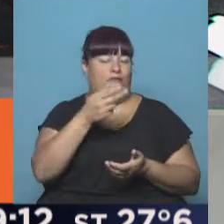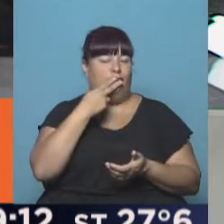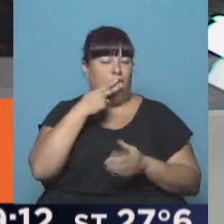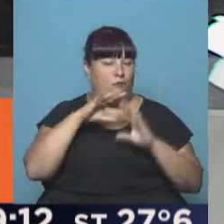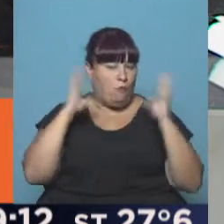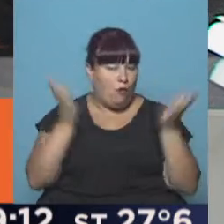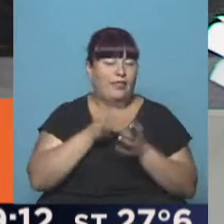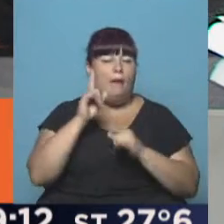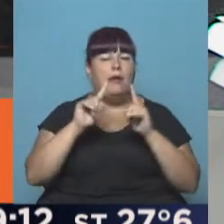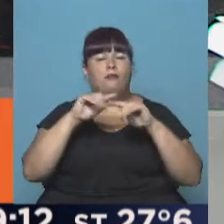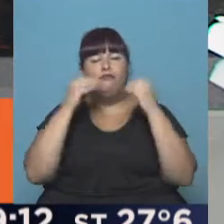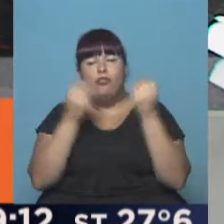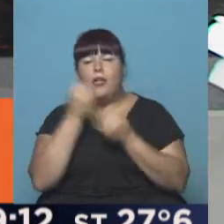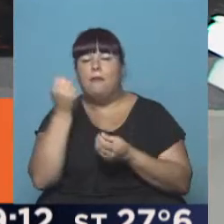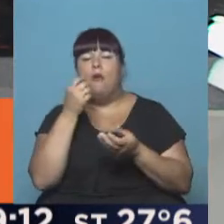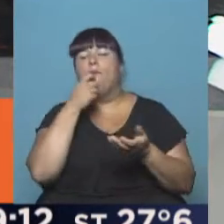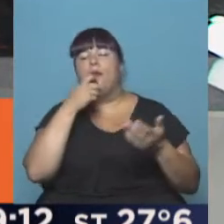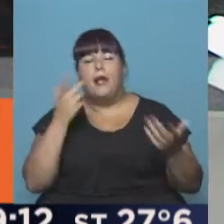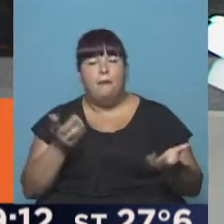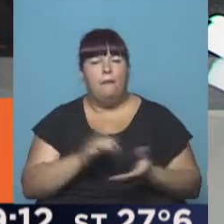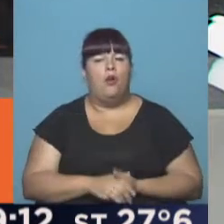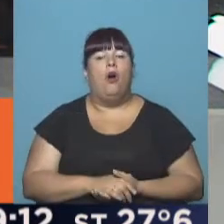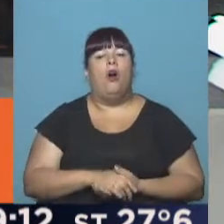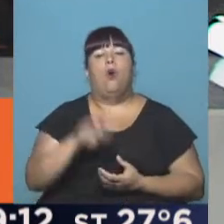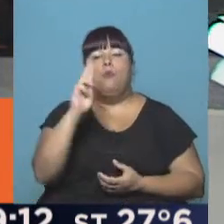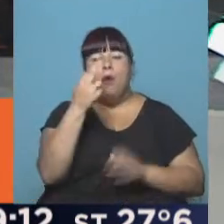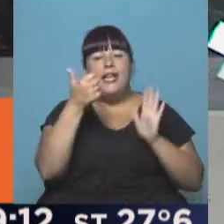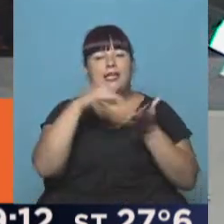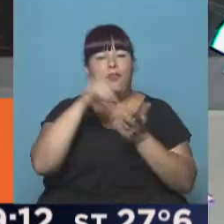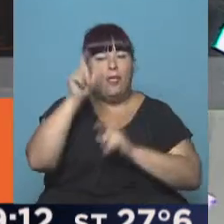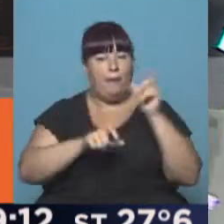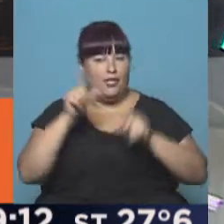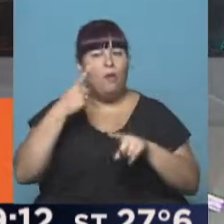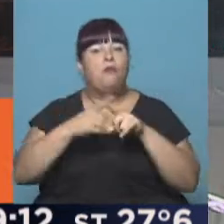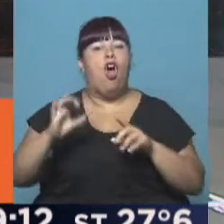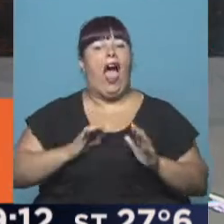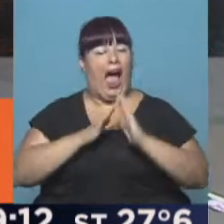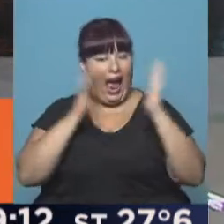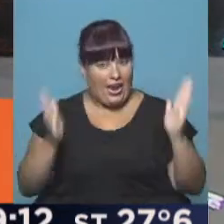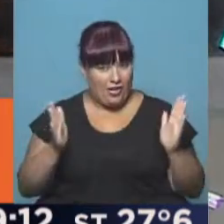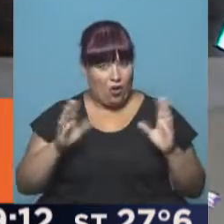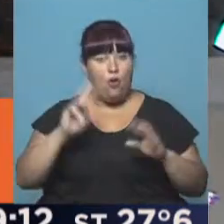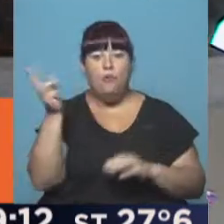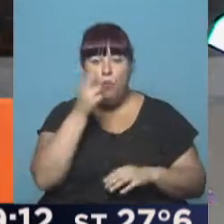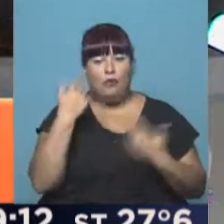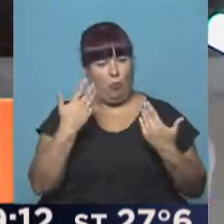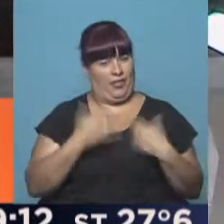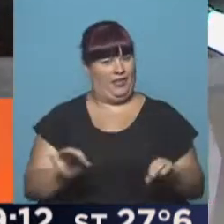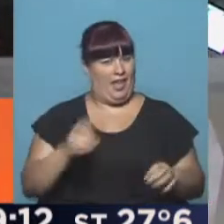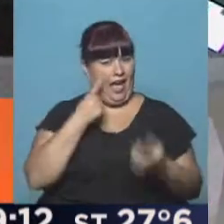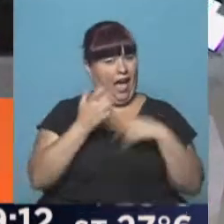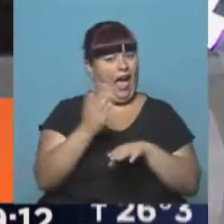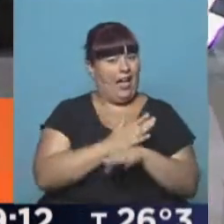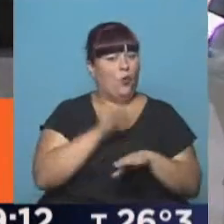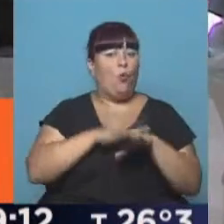y repasa algunos números claves como, por ejemplo, que se mueren 6 millones de personas por año, muertes evitables,